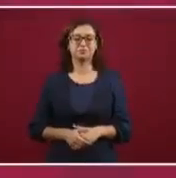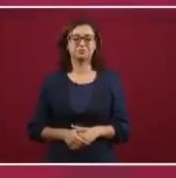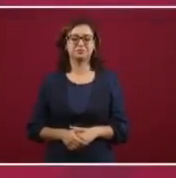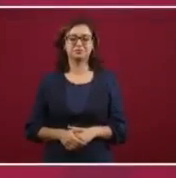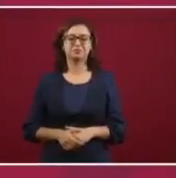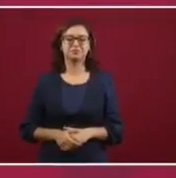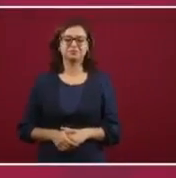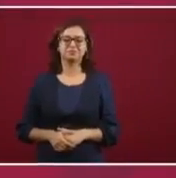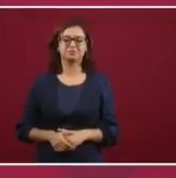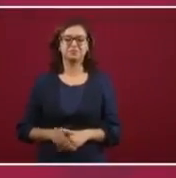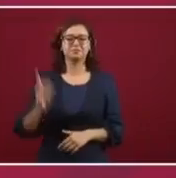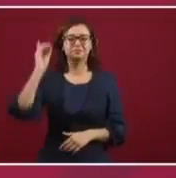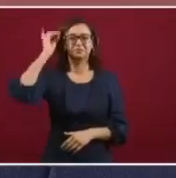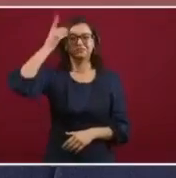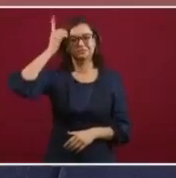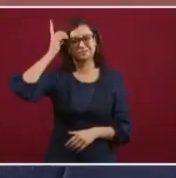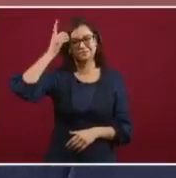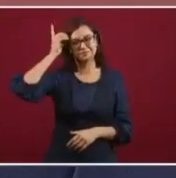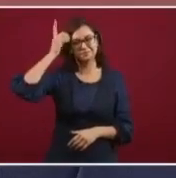Todos los caballos